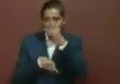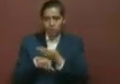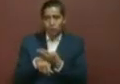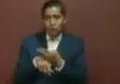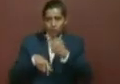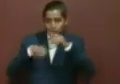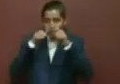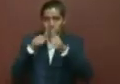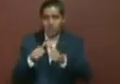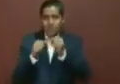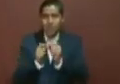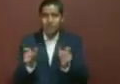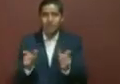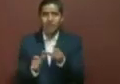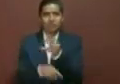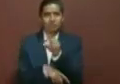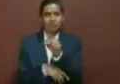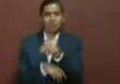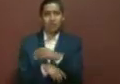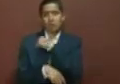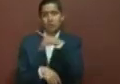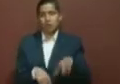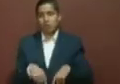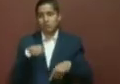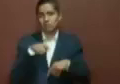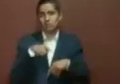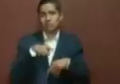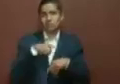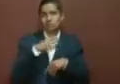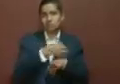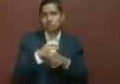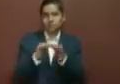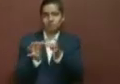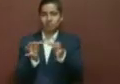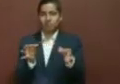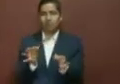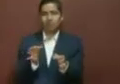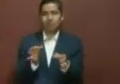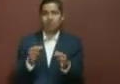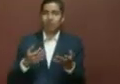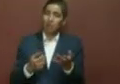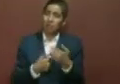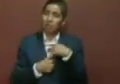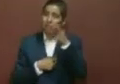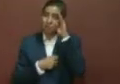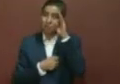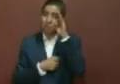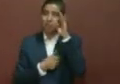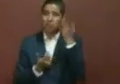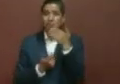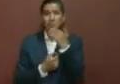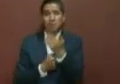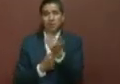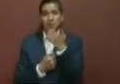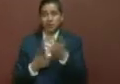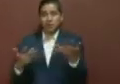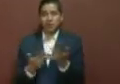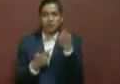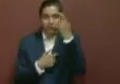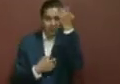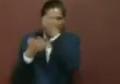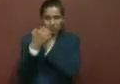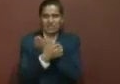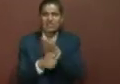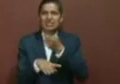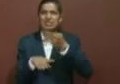de la seguridad pública, son los municipios. Yo creo que sí sería un buen ejercicio que se revisara qué